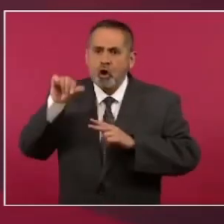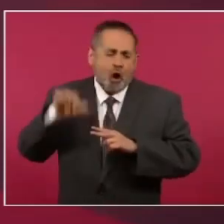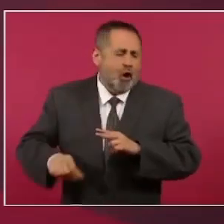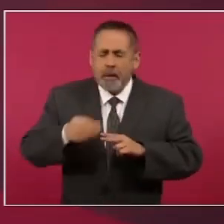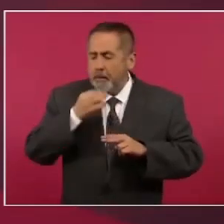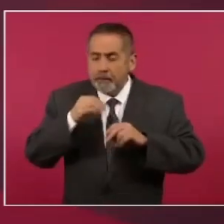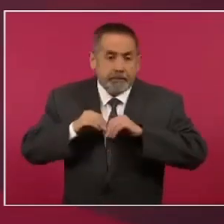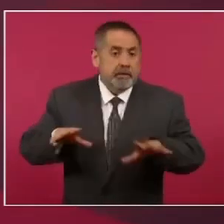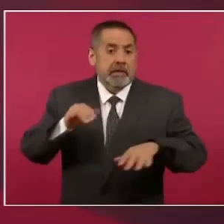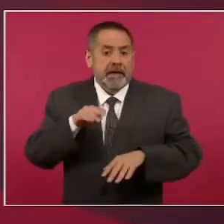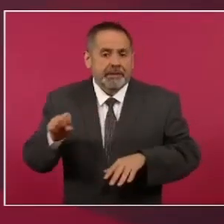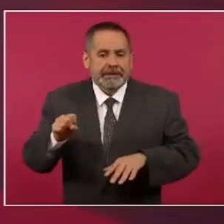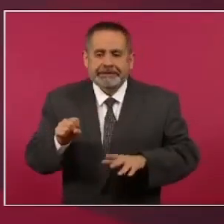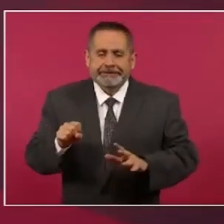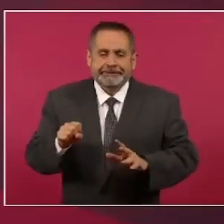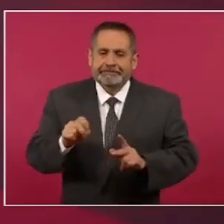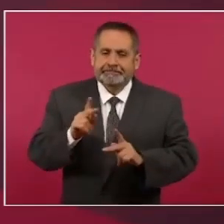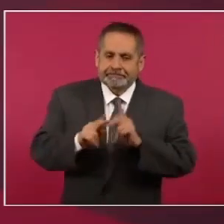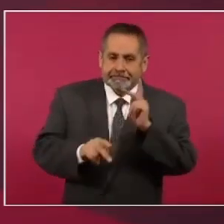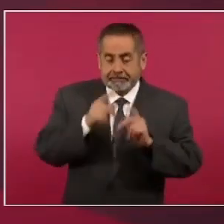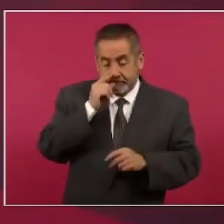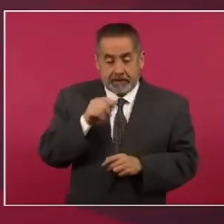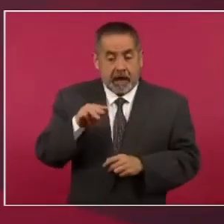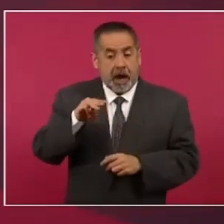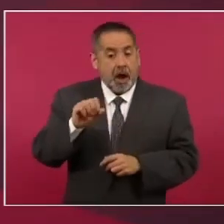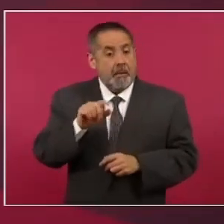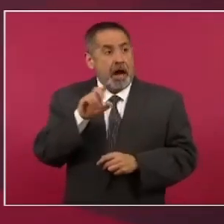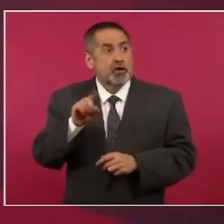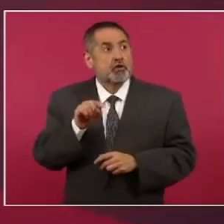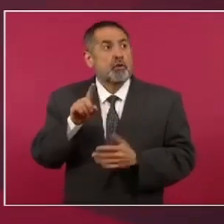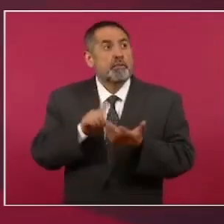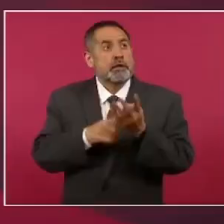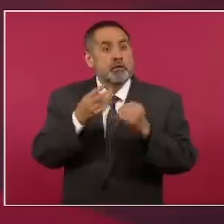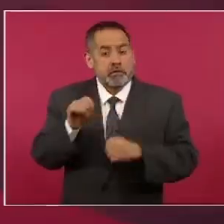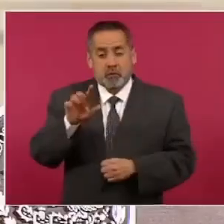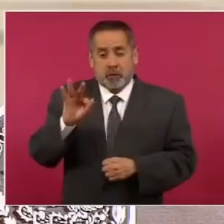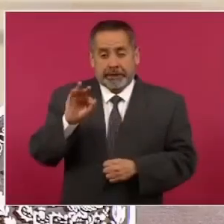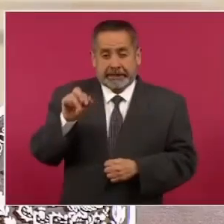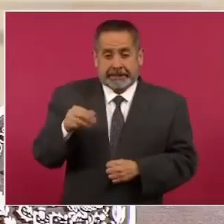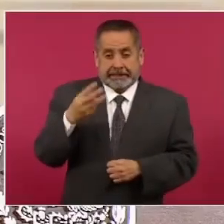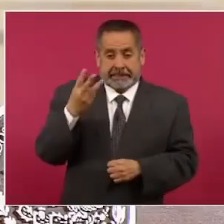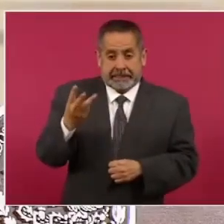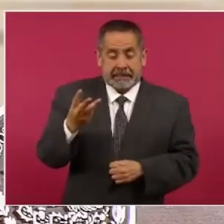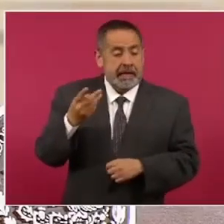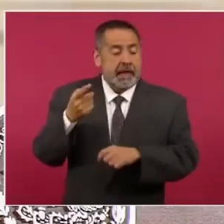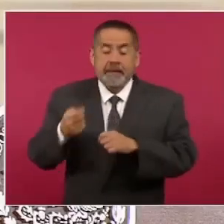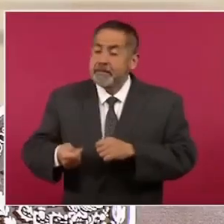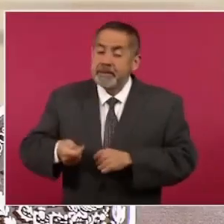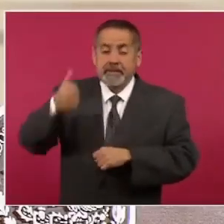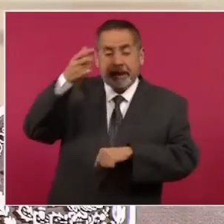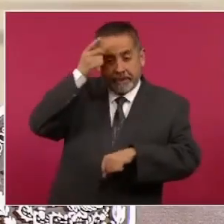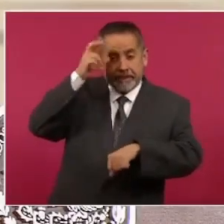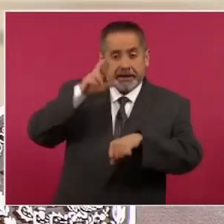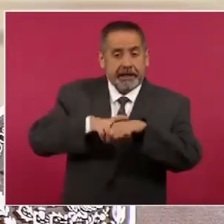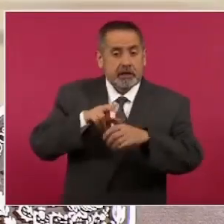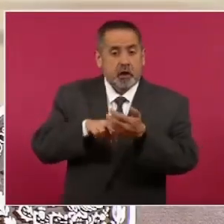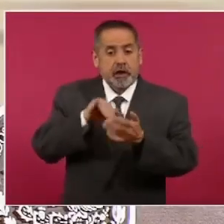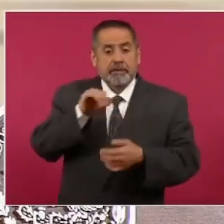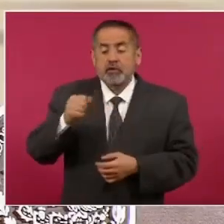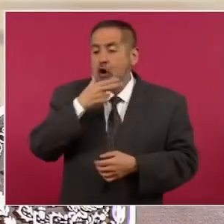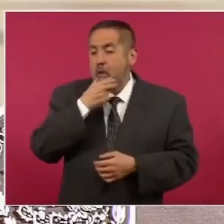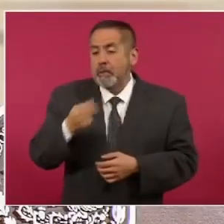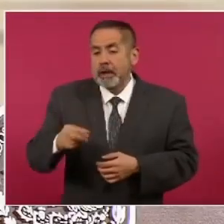Social. En la segunda quincena de marzo de 1943, el primer director del IMSS, Vicente Santos